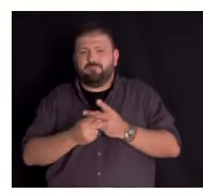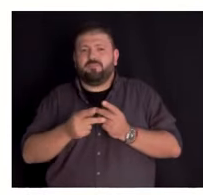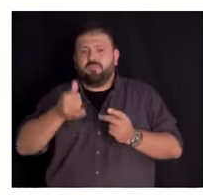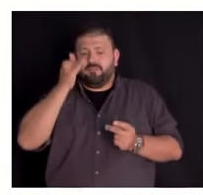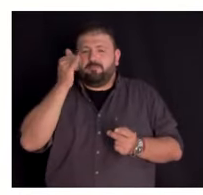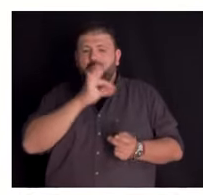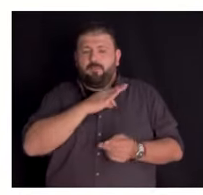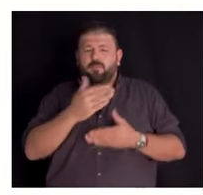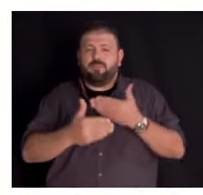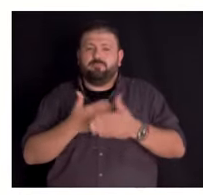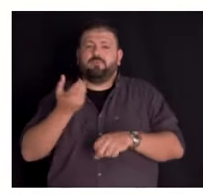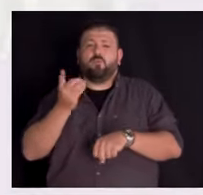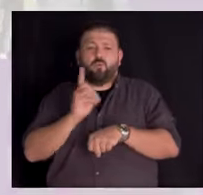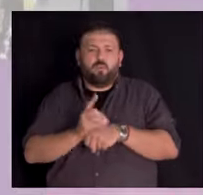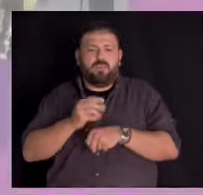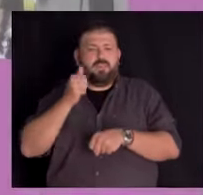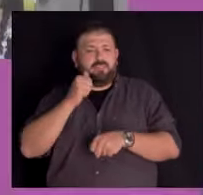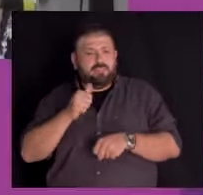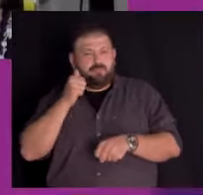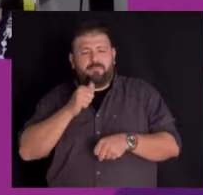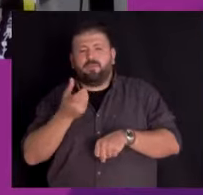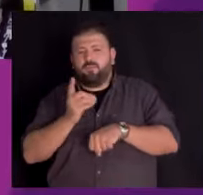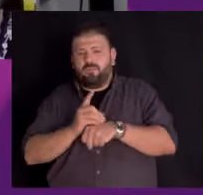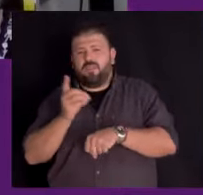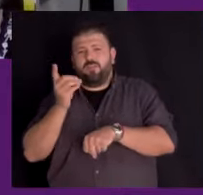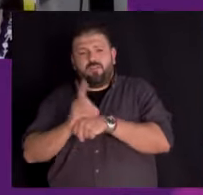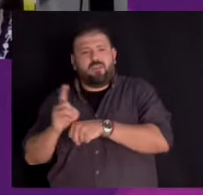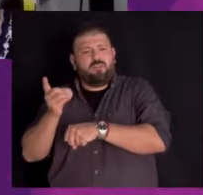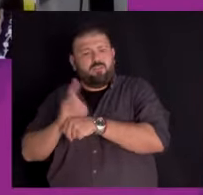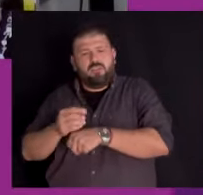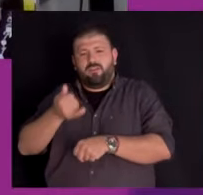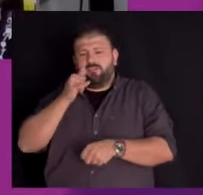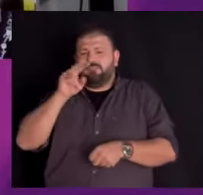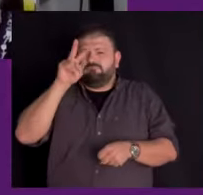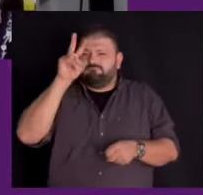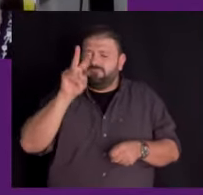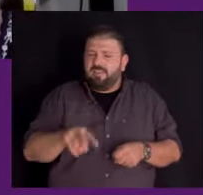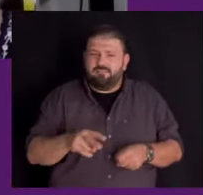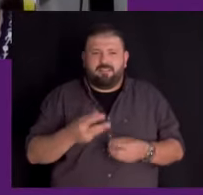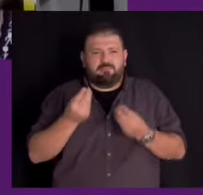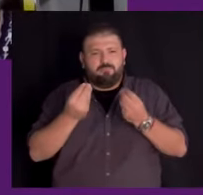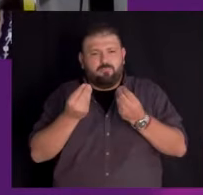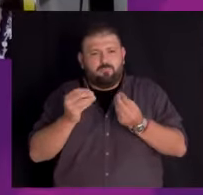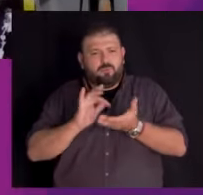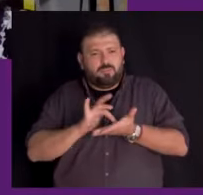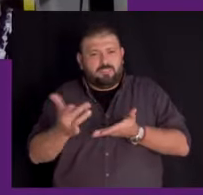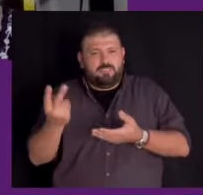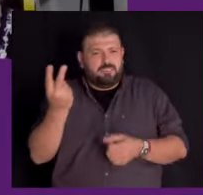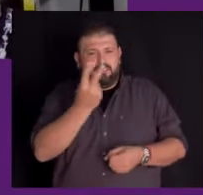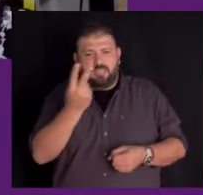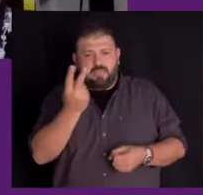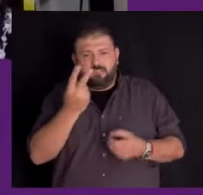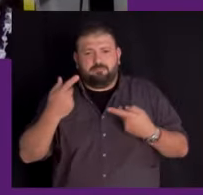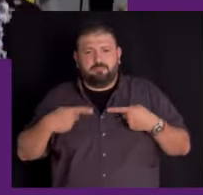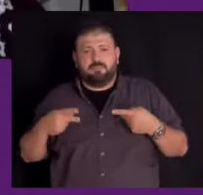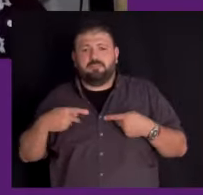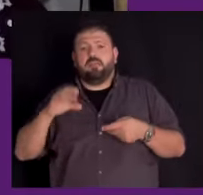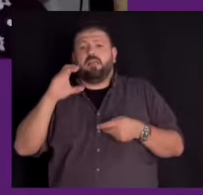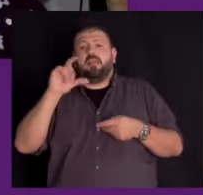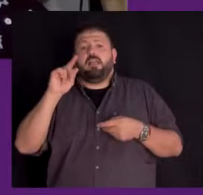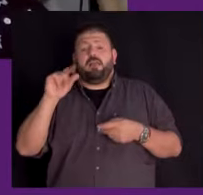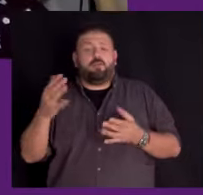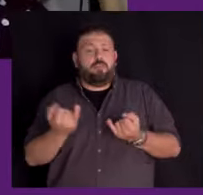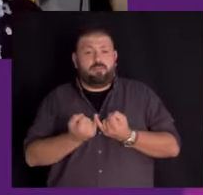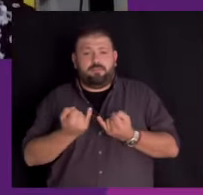consumo un día sí y el otro también. De verdad, una tarde increíble, maravillosa, muchísimas gracias a ambos, Claudia, Eduardo, sé que